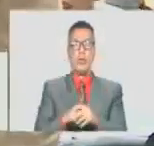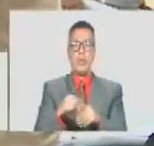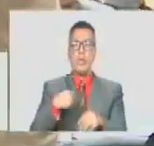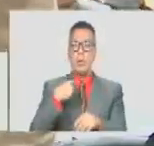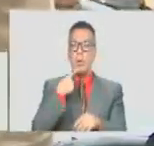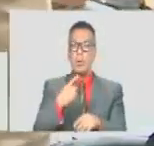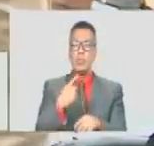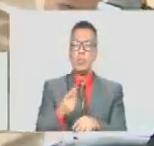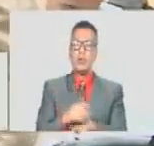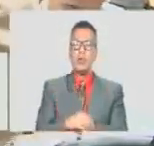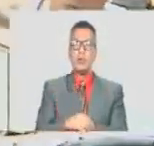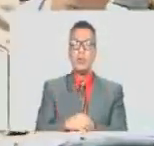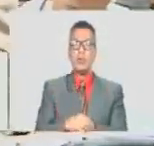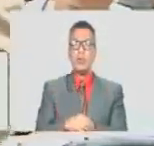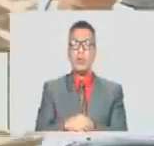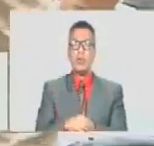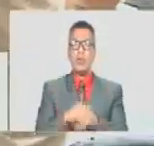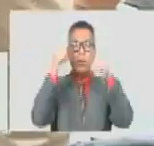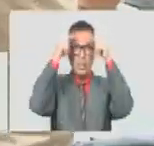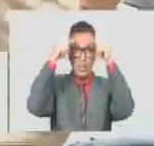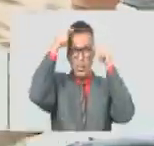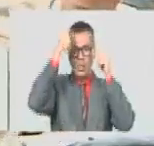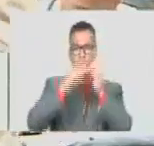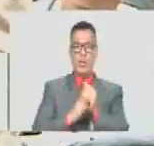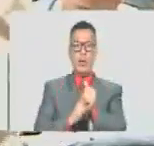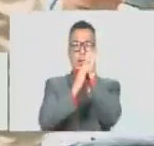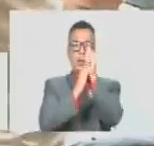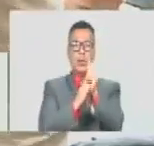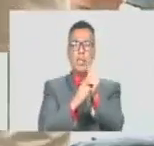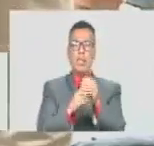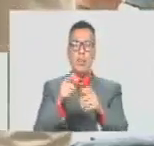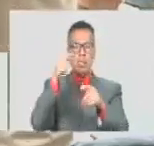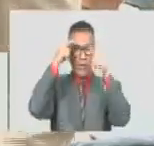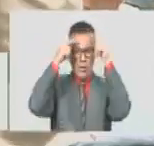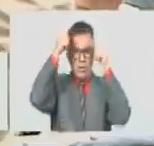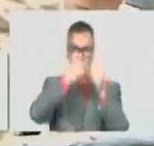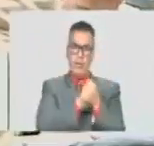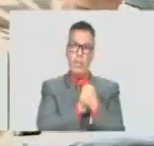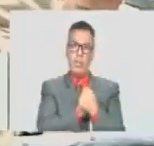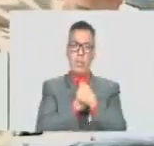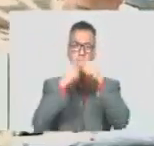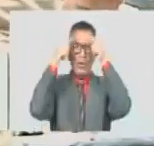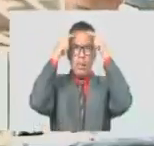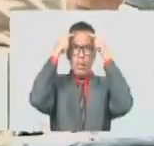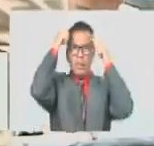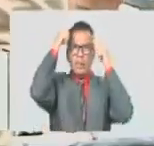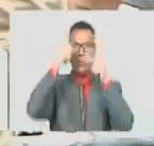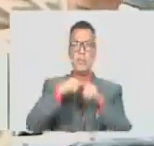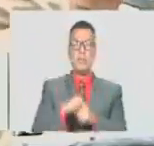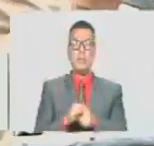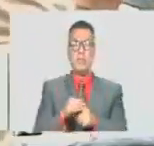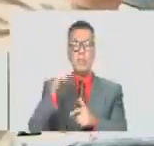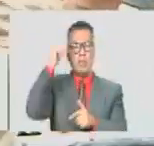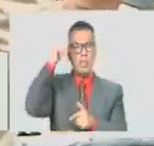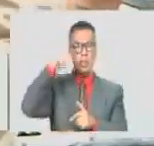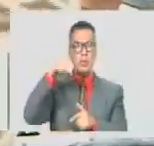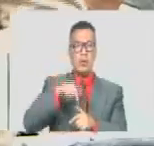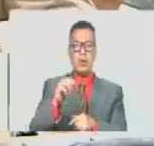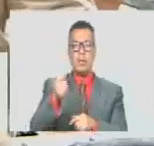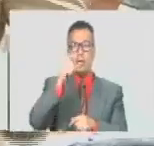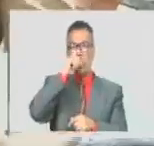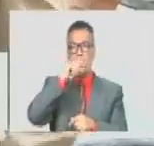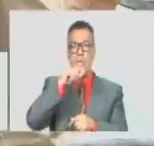bien al Chávez líder, al Chávez amoroso, al Chávez que hoy, a 10